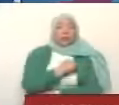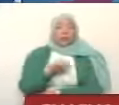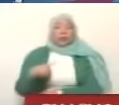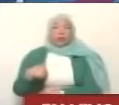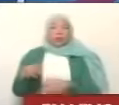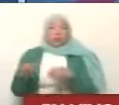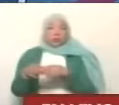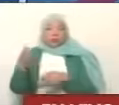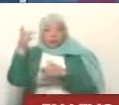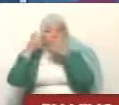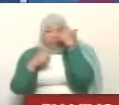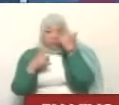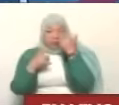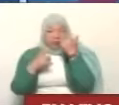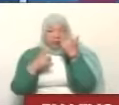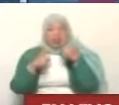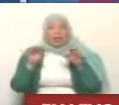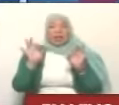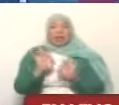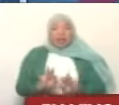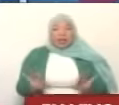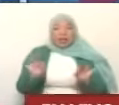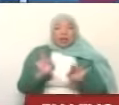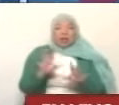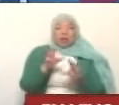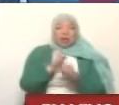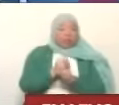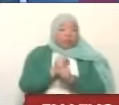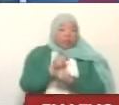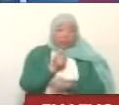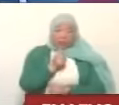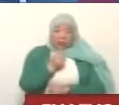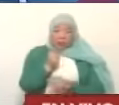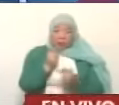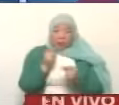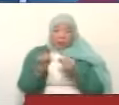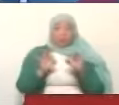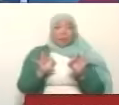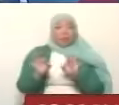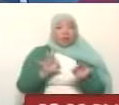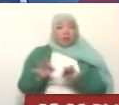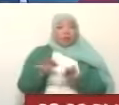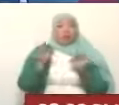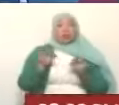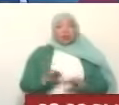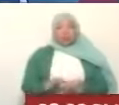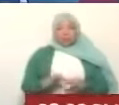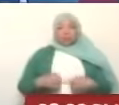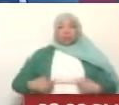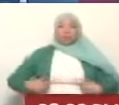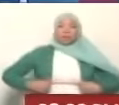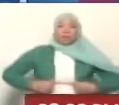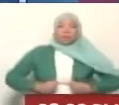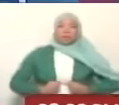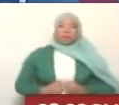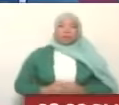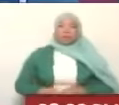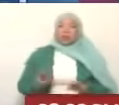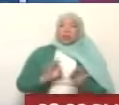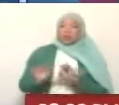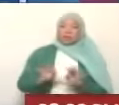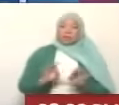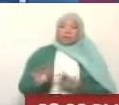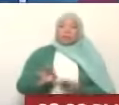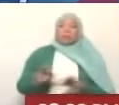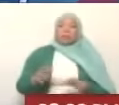Yo lo que le digo al pueblo, que nadie se confíe. Preparémonos bien. Vamos a preparar tremenda maquinaria. Y que